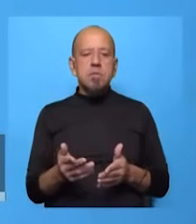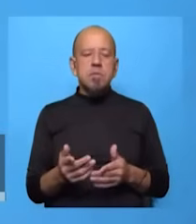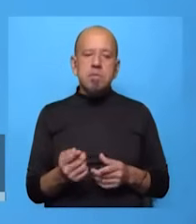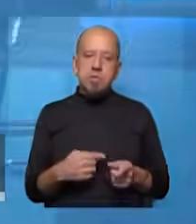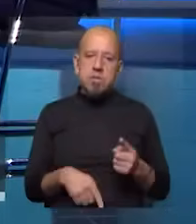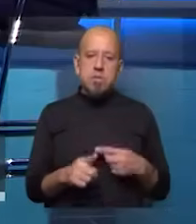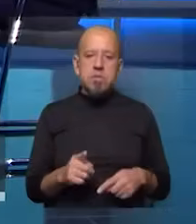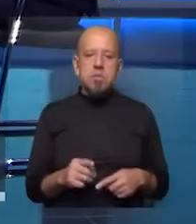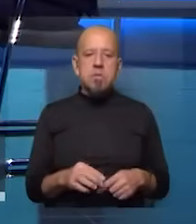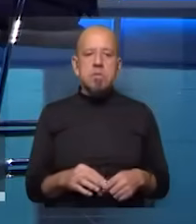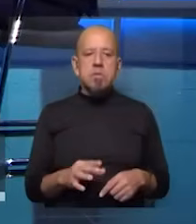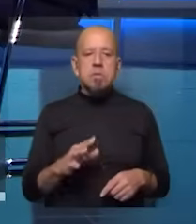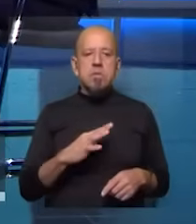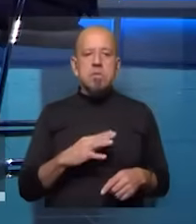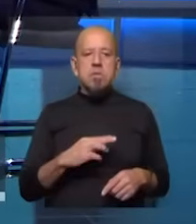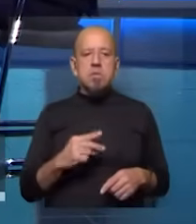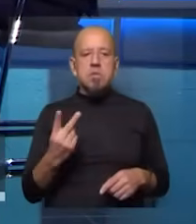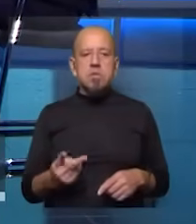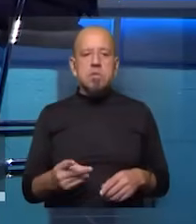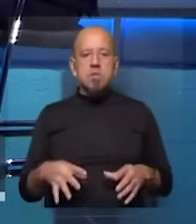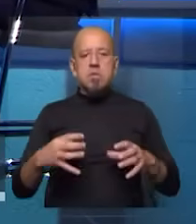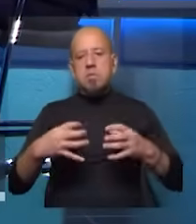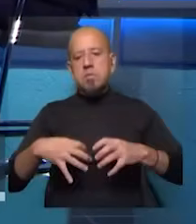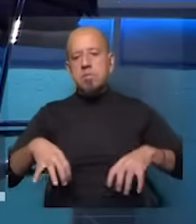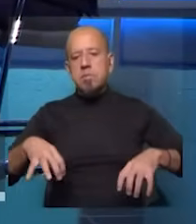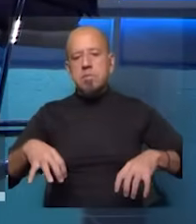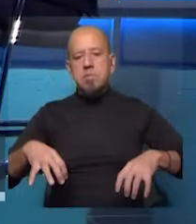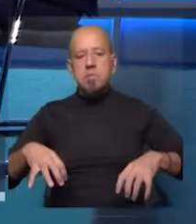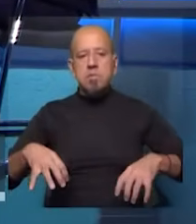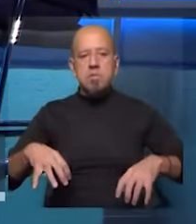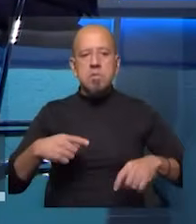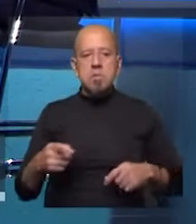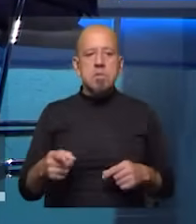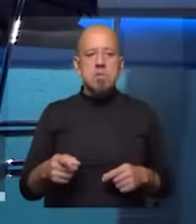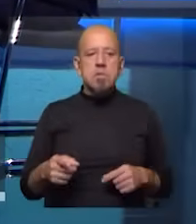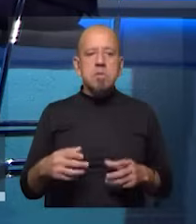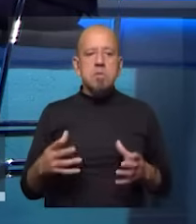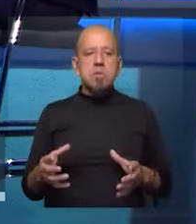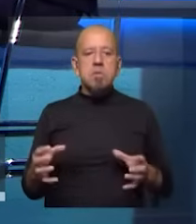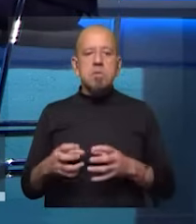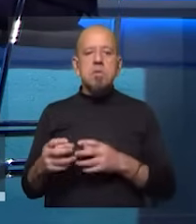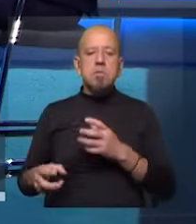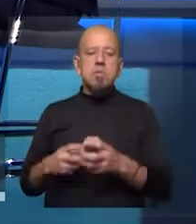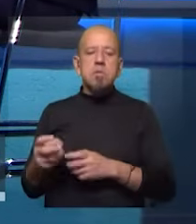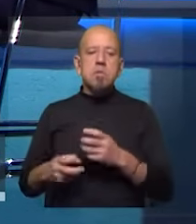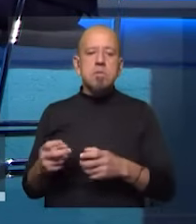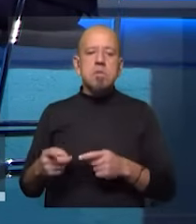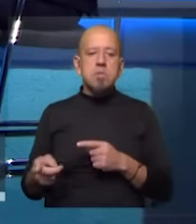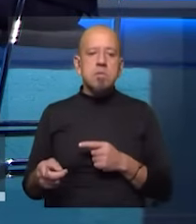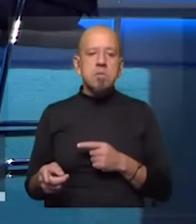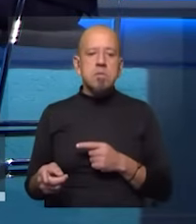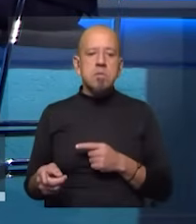entonces evidentemente hay más o menos dos Mitades hay dos bloques está ellos se llaman la coalición multicolor no